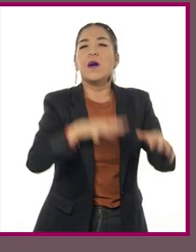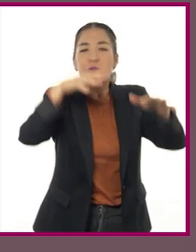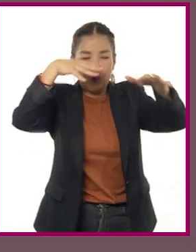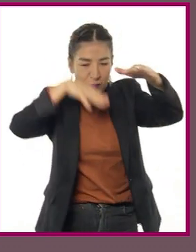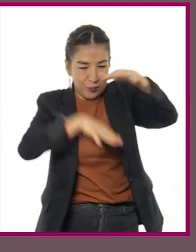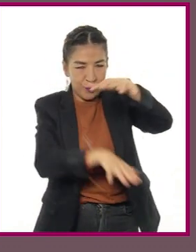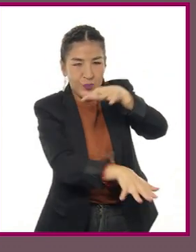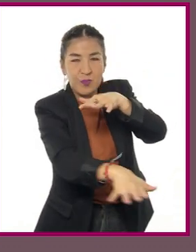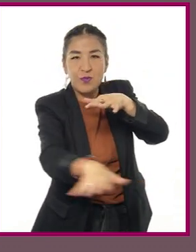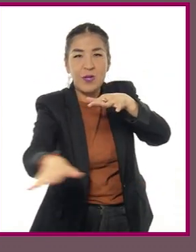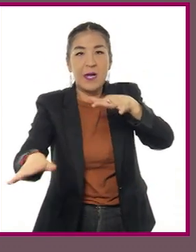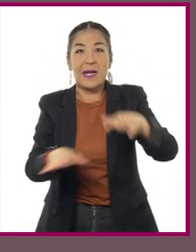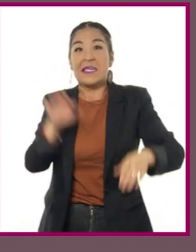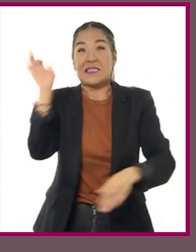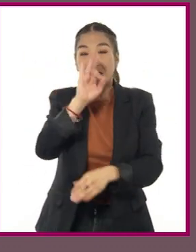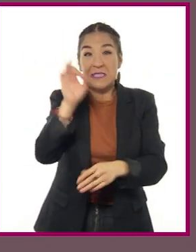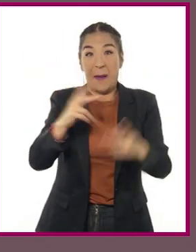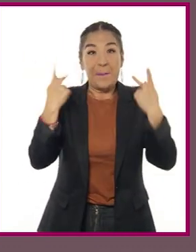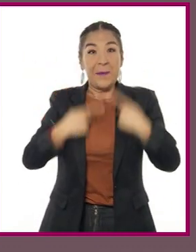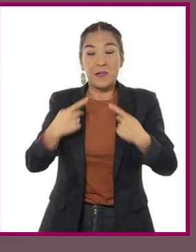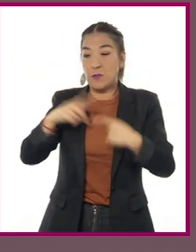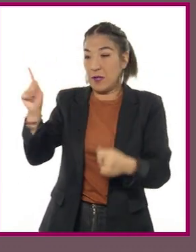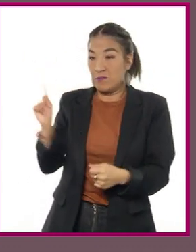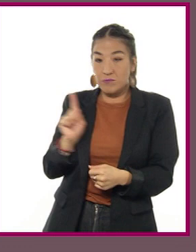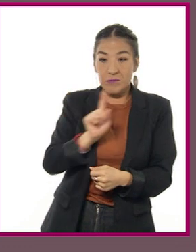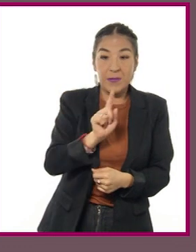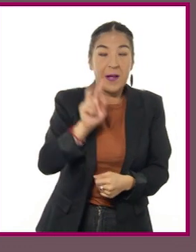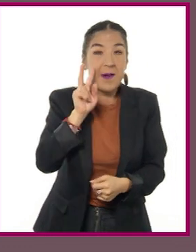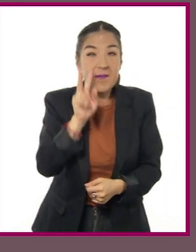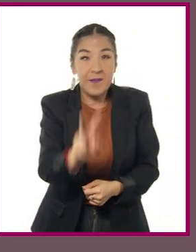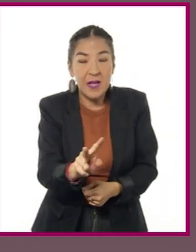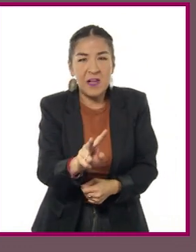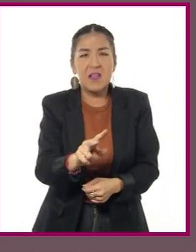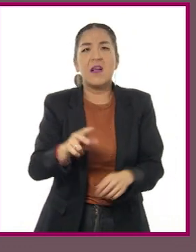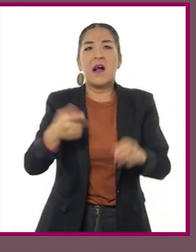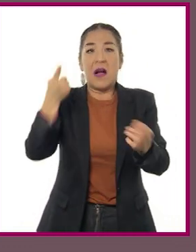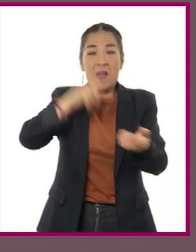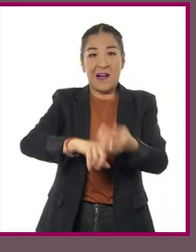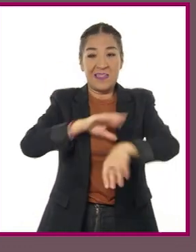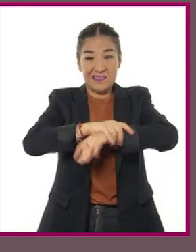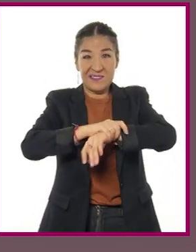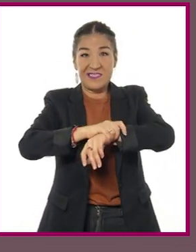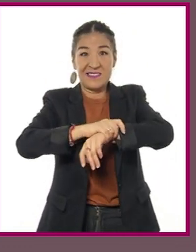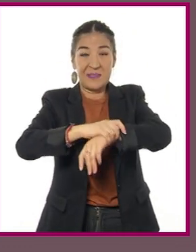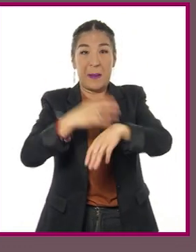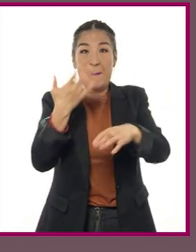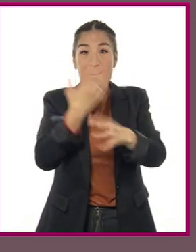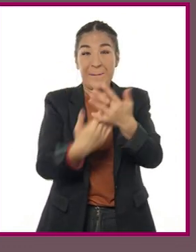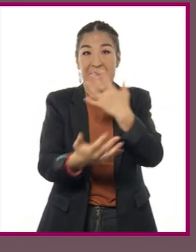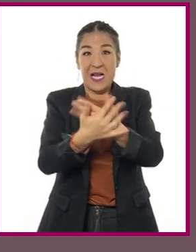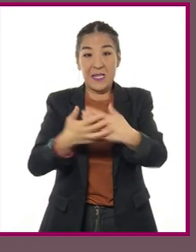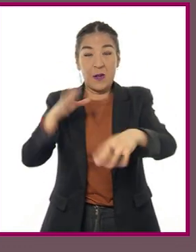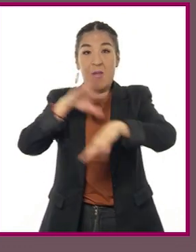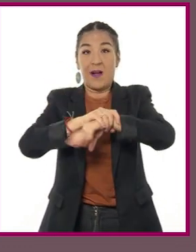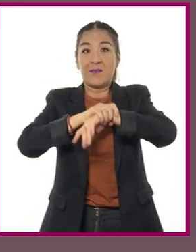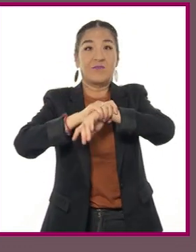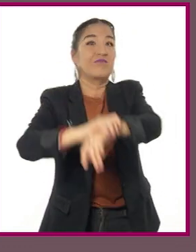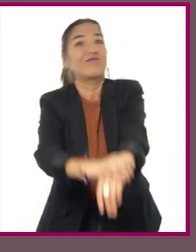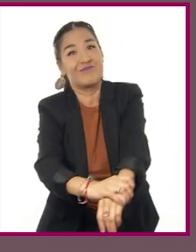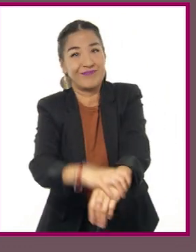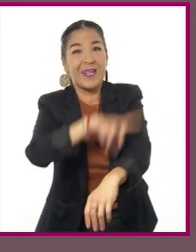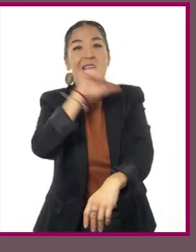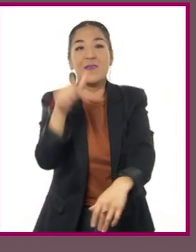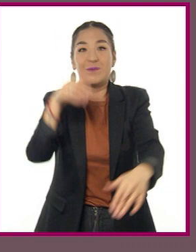alguna persona llega a la orilla donde él habita, lo jala con la mano de la cola y lo mete debajo del